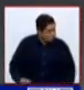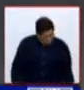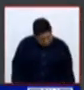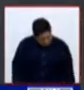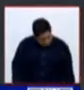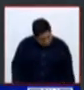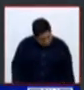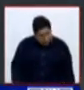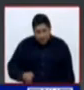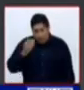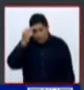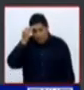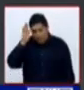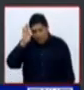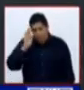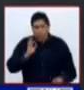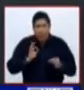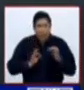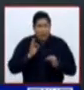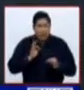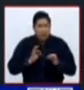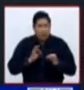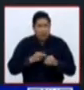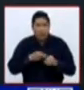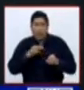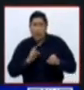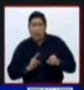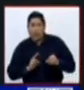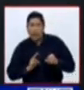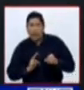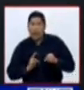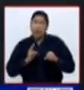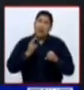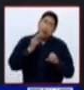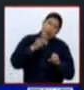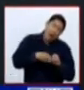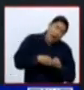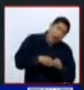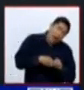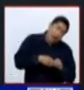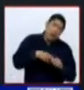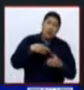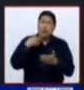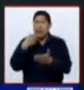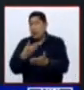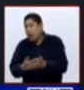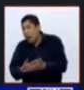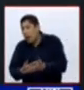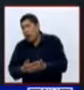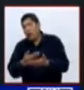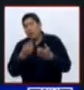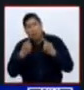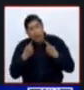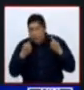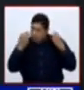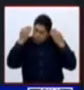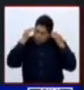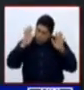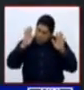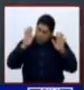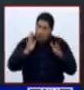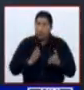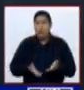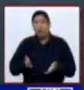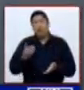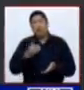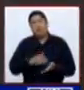complicada, porque no saben si es que van a salir de su destino al otro punto, y bueno, están bastante afligidos por estos temas. Una vez más